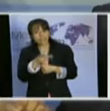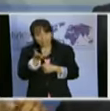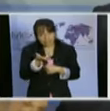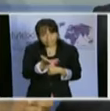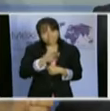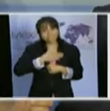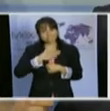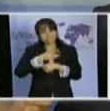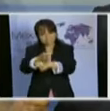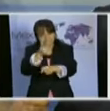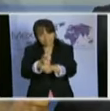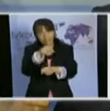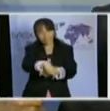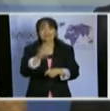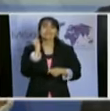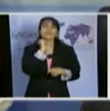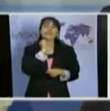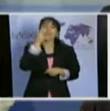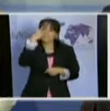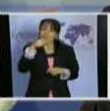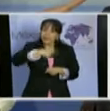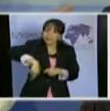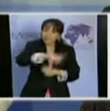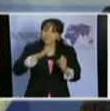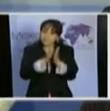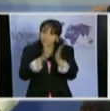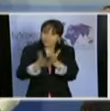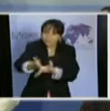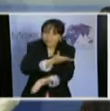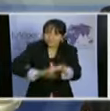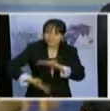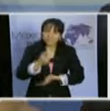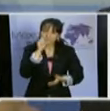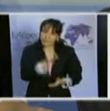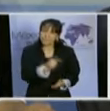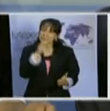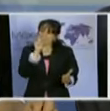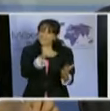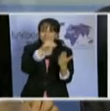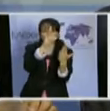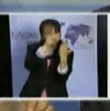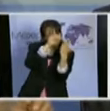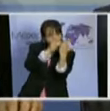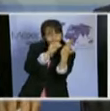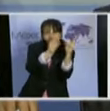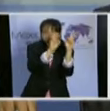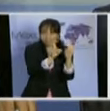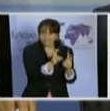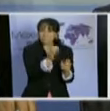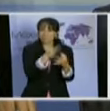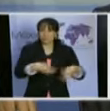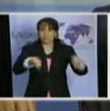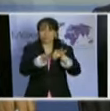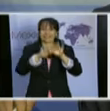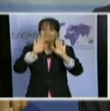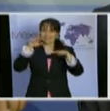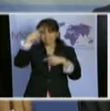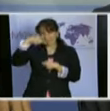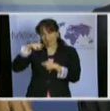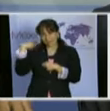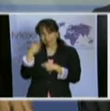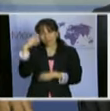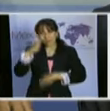México en el mundo. Como podrán apreciar en este panel, la sociedad civil es ya un actor activo